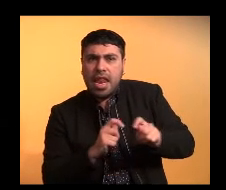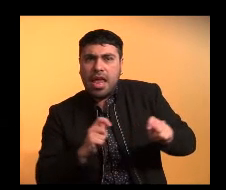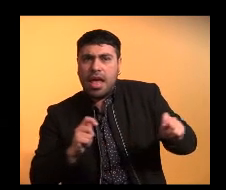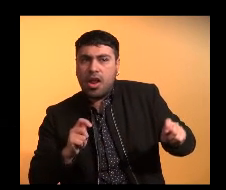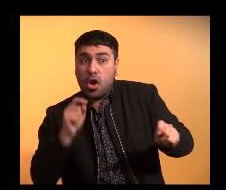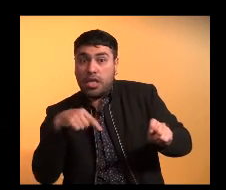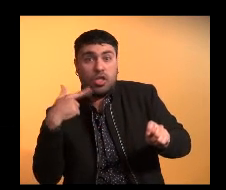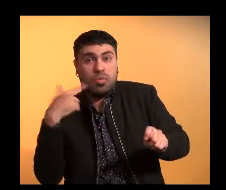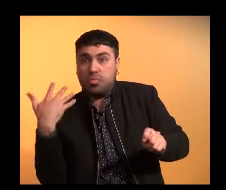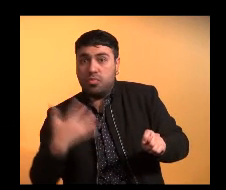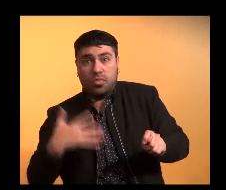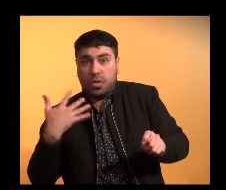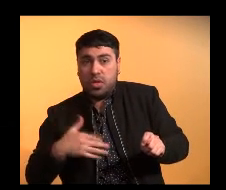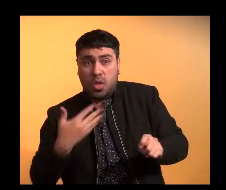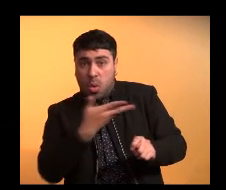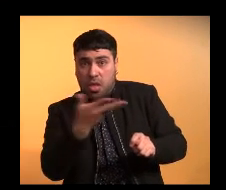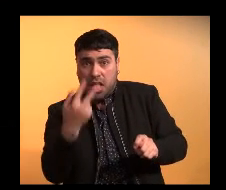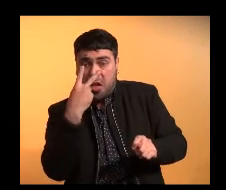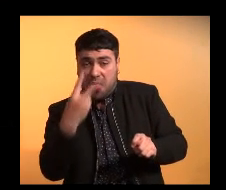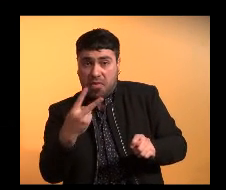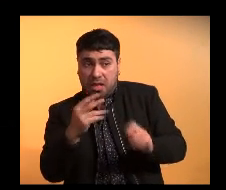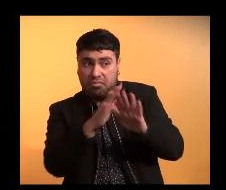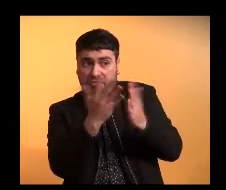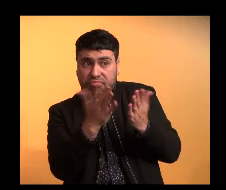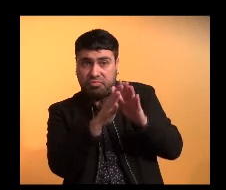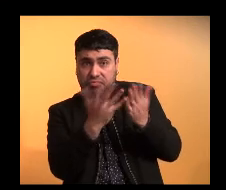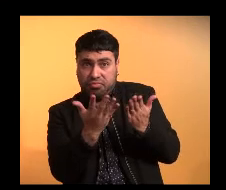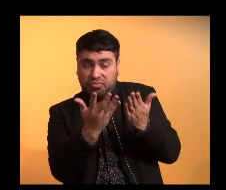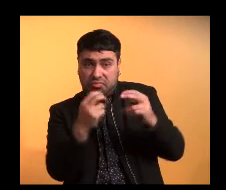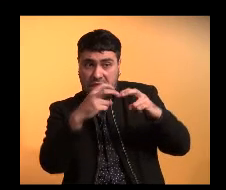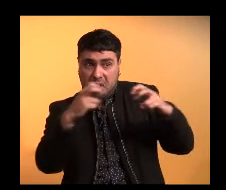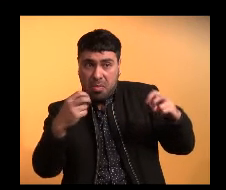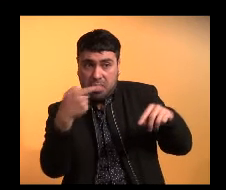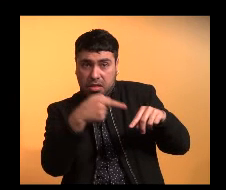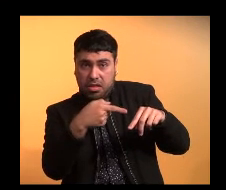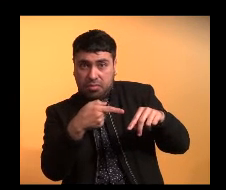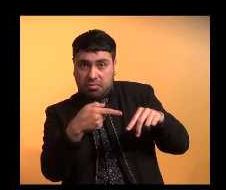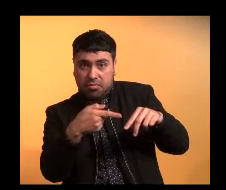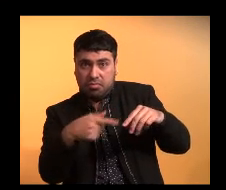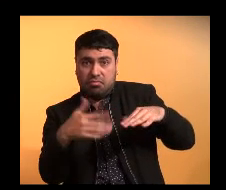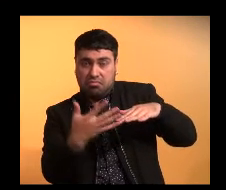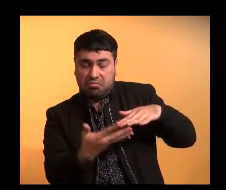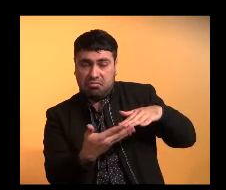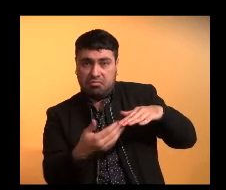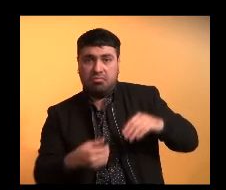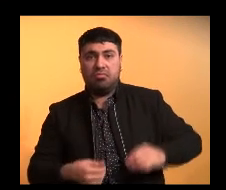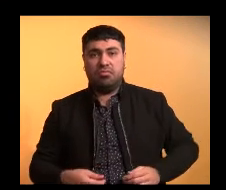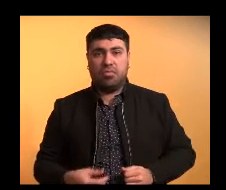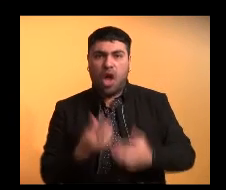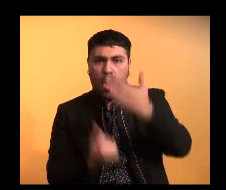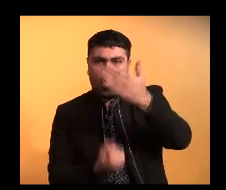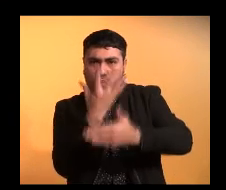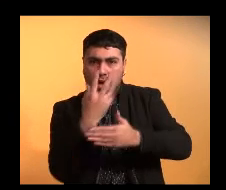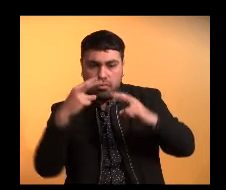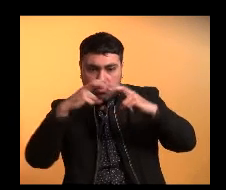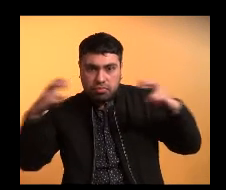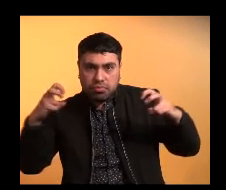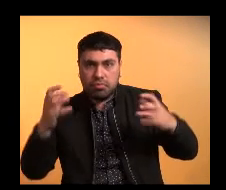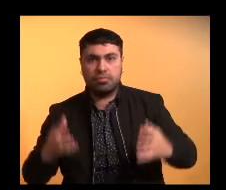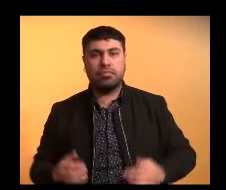ahí salió hasta en la portada de una importante revista de investigación, y incluso en el título que colocaron